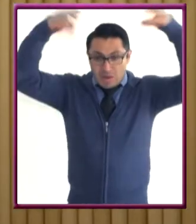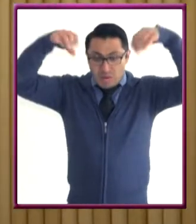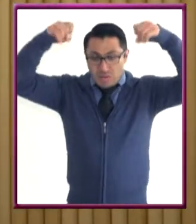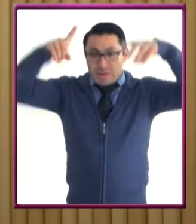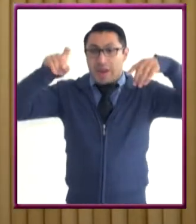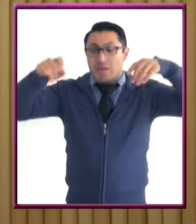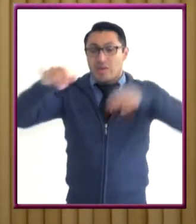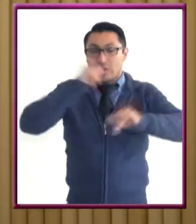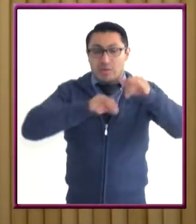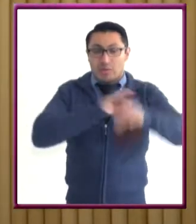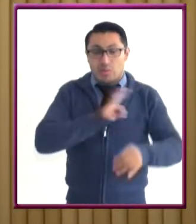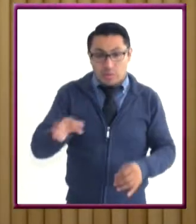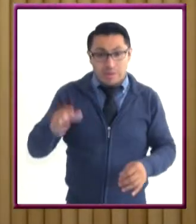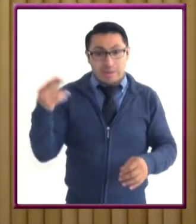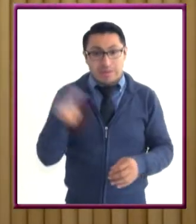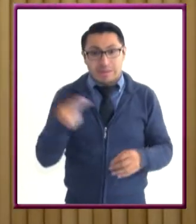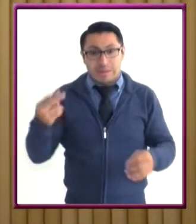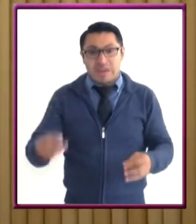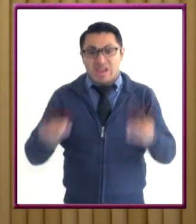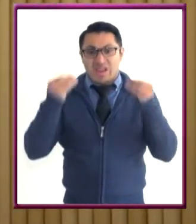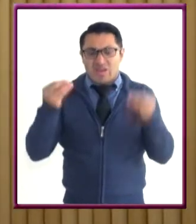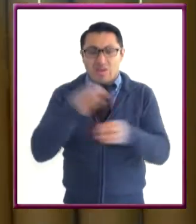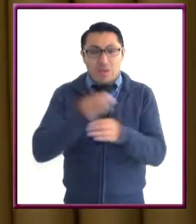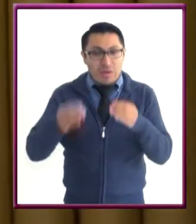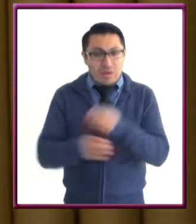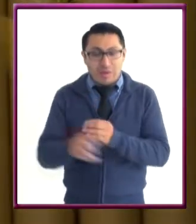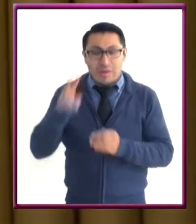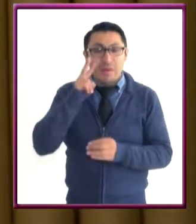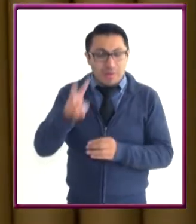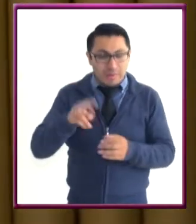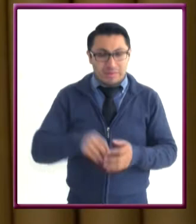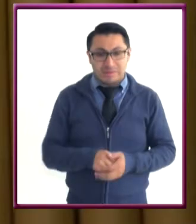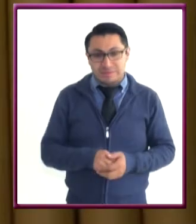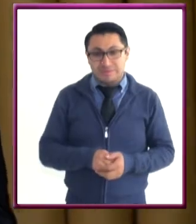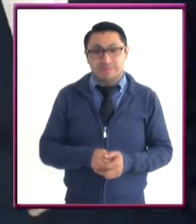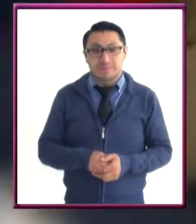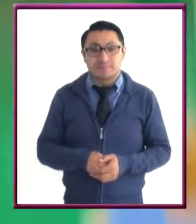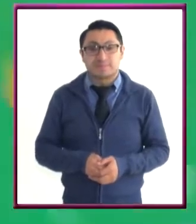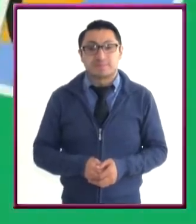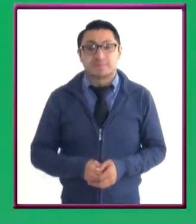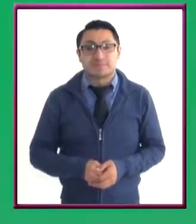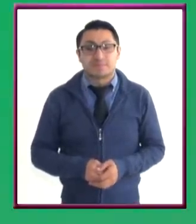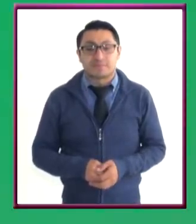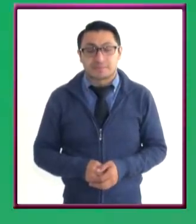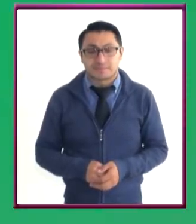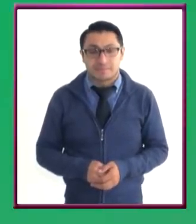lluvia que sea potable, se requiere más que un tanque abierto al cielo. Vamos a ver de qué se trata.